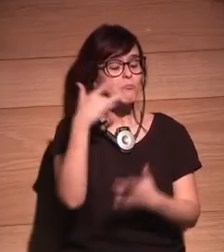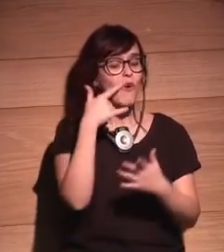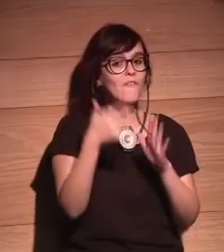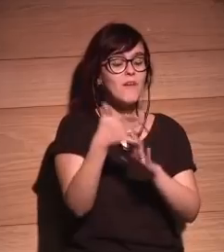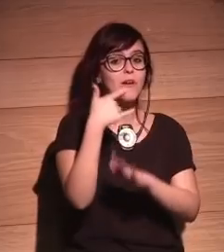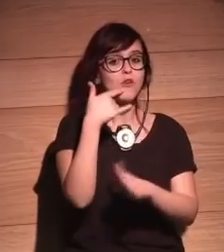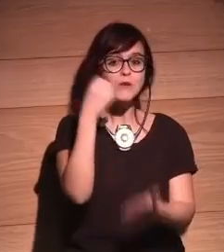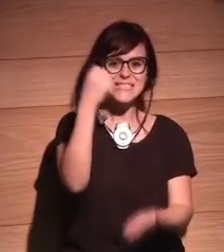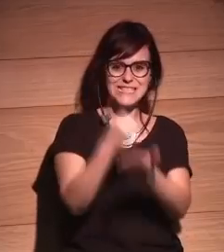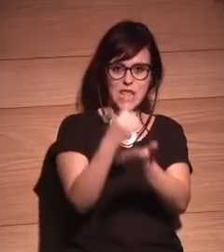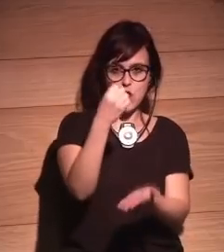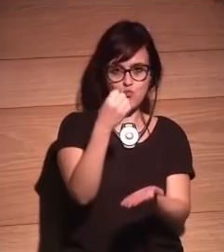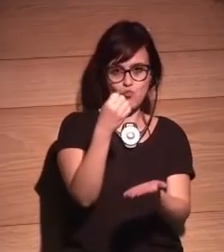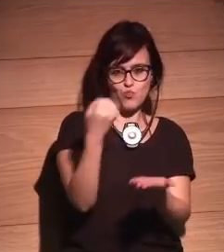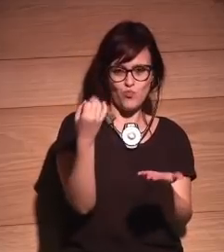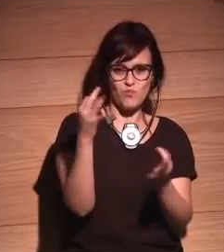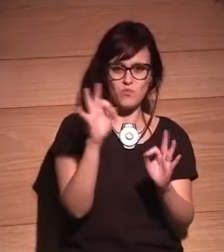estos sellos.